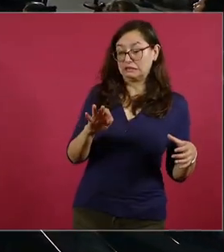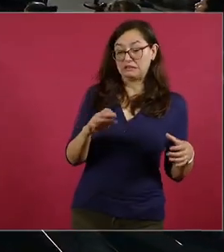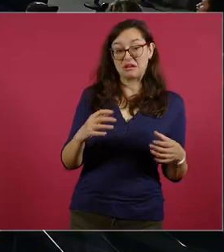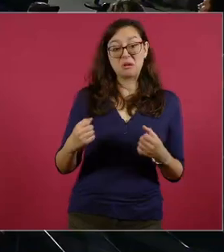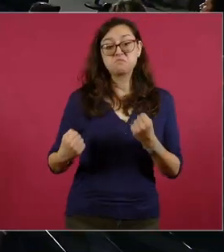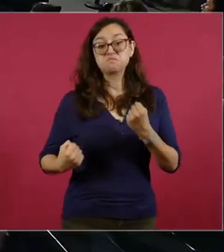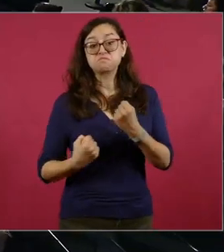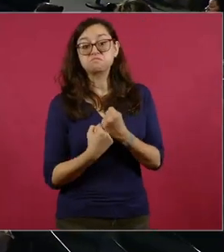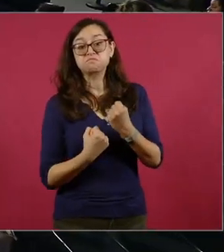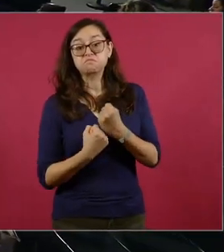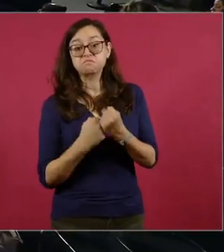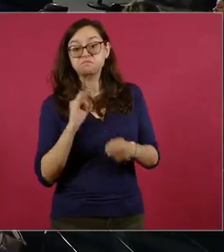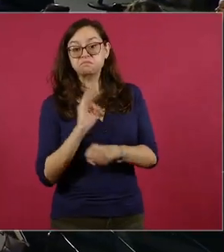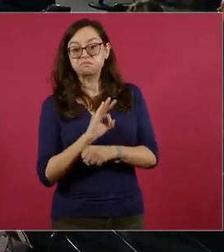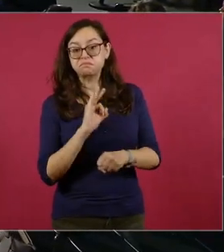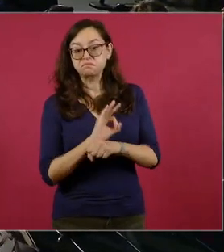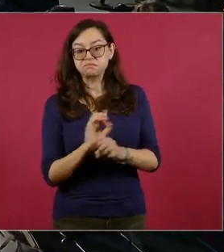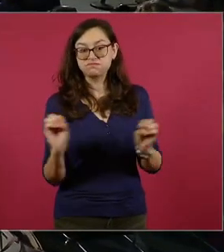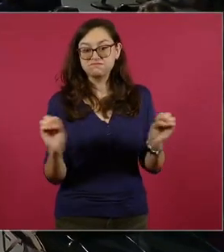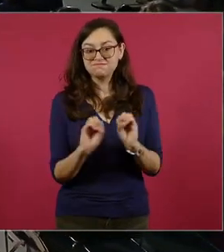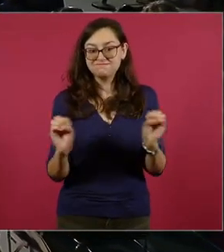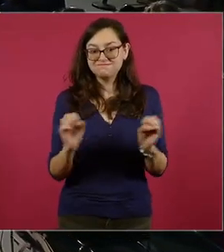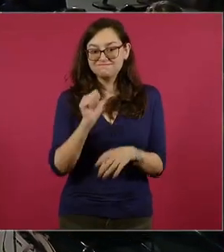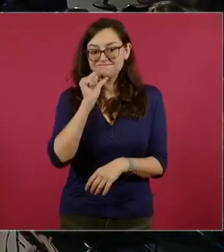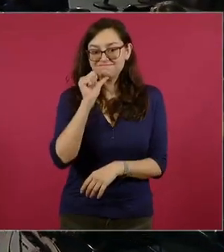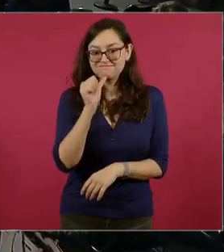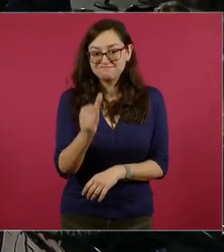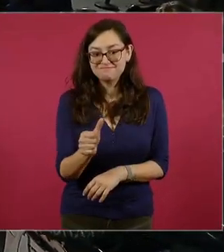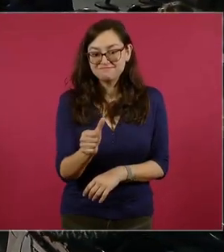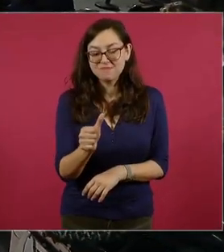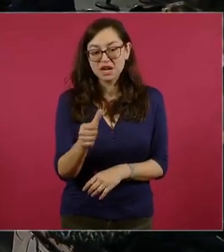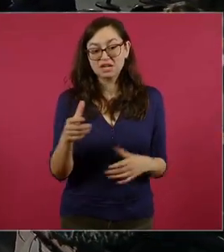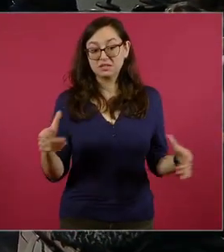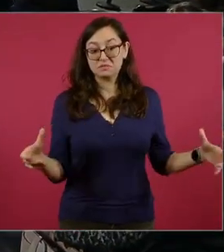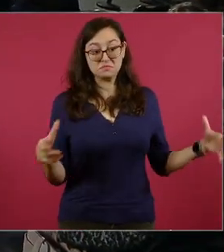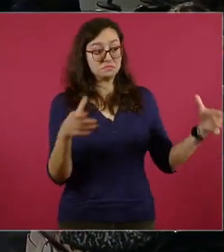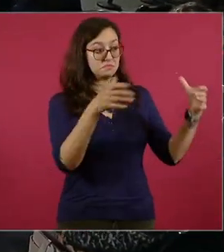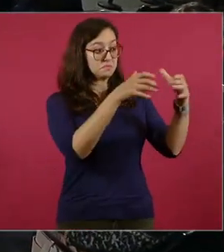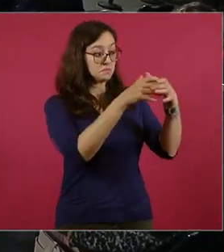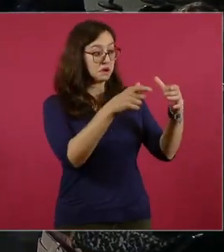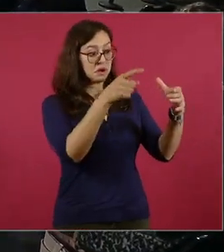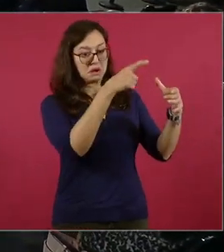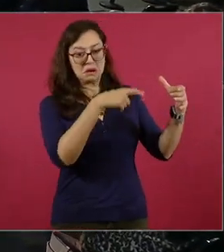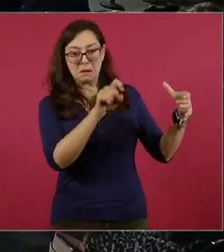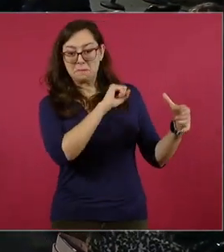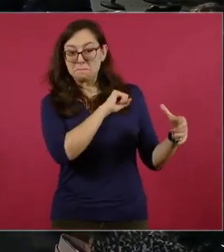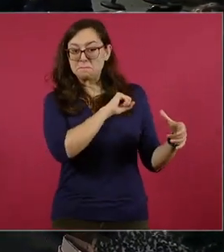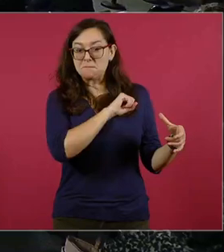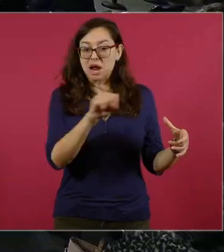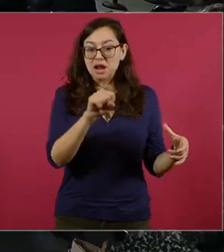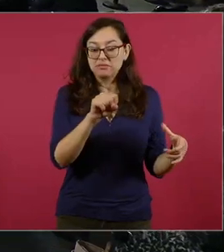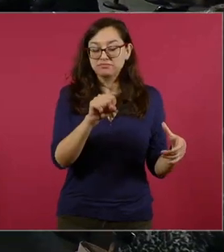y a expensas de una pandilla de rufianes